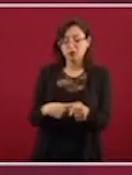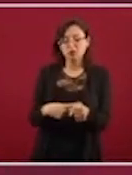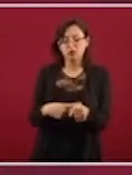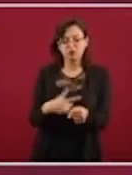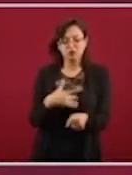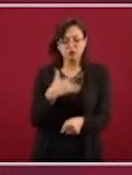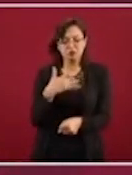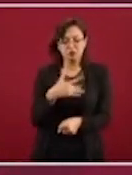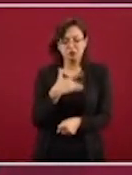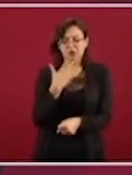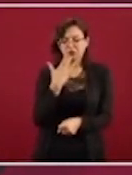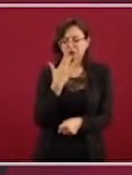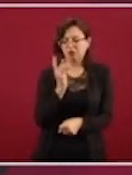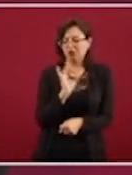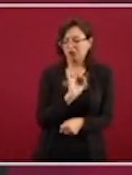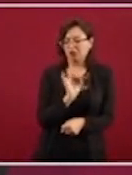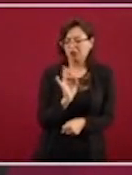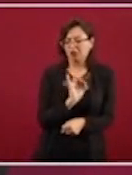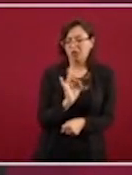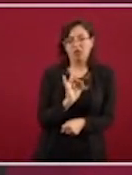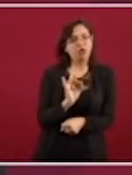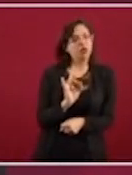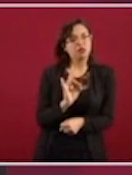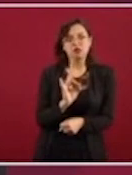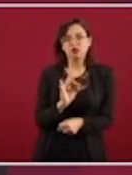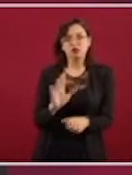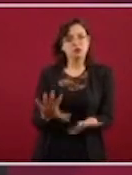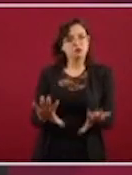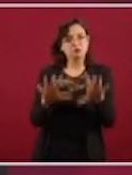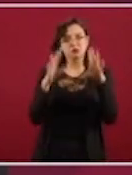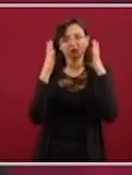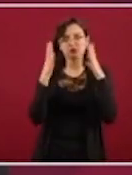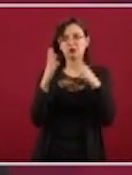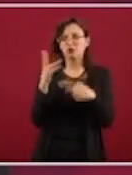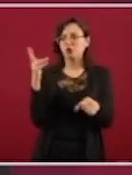por cualquier síntoma.